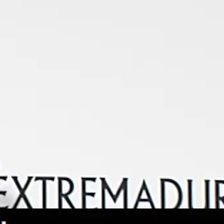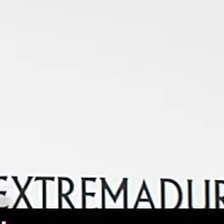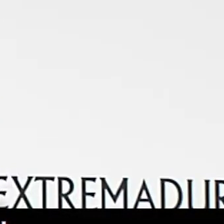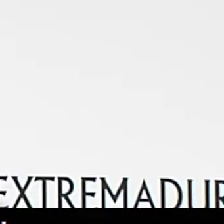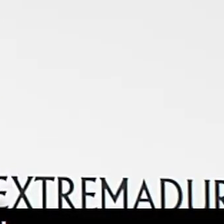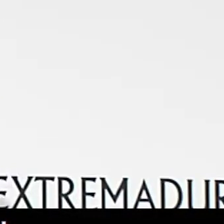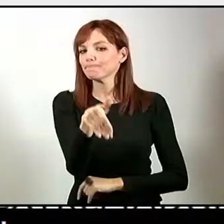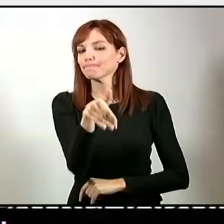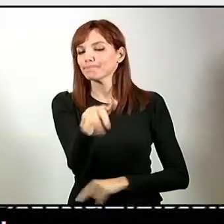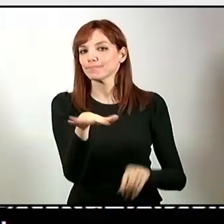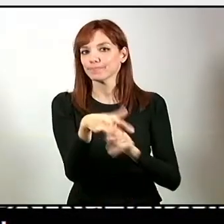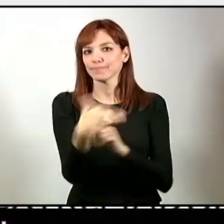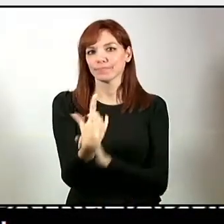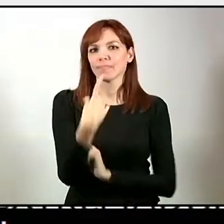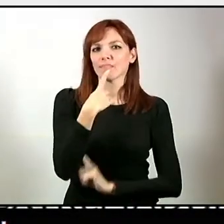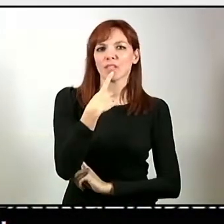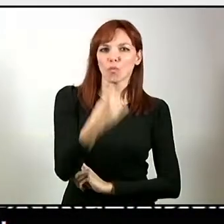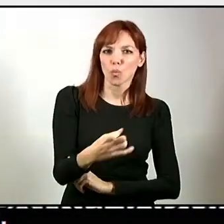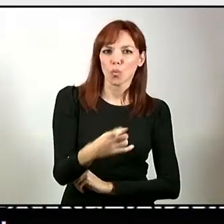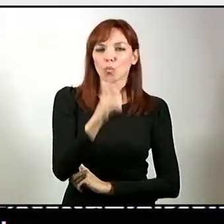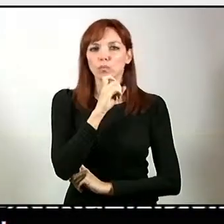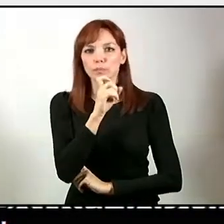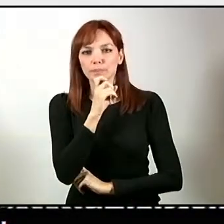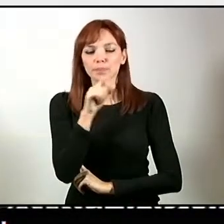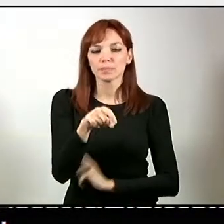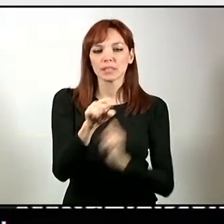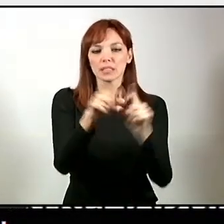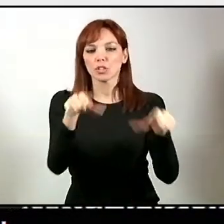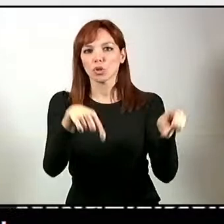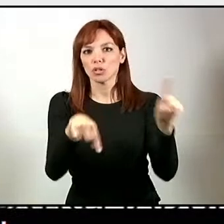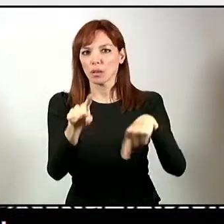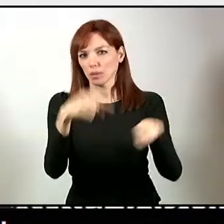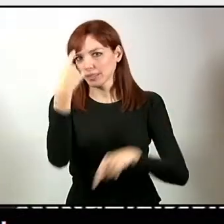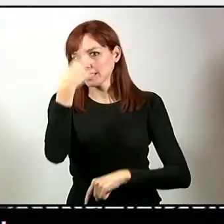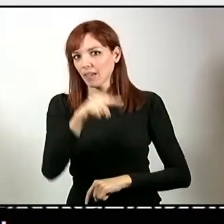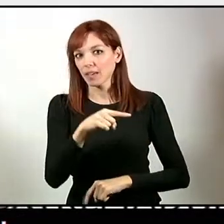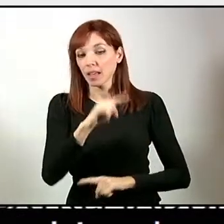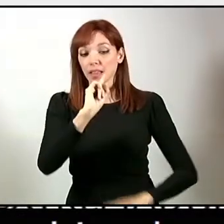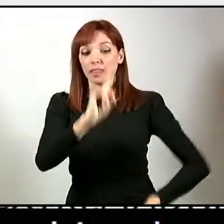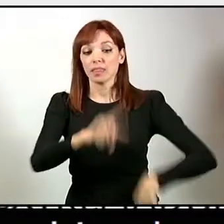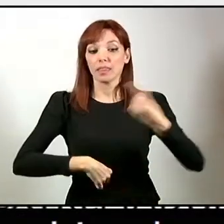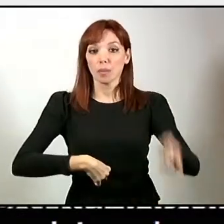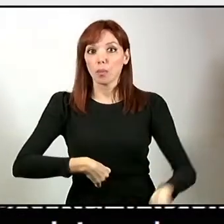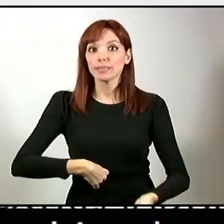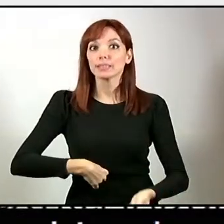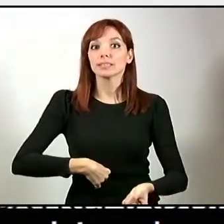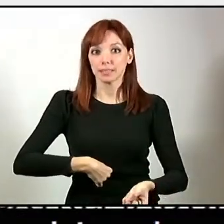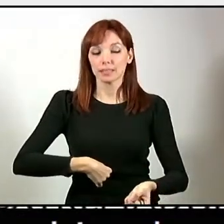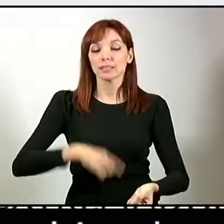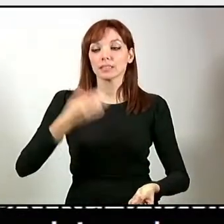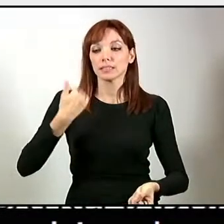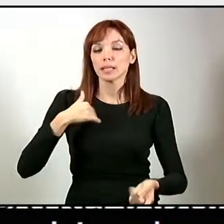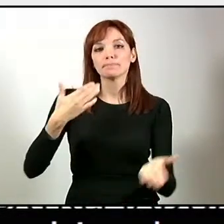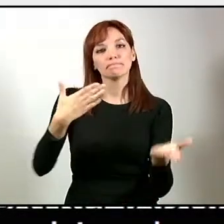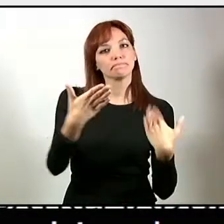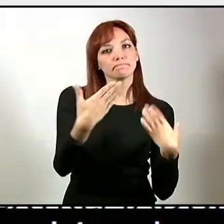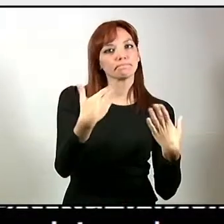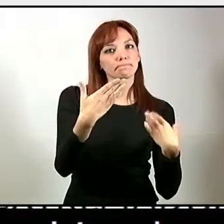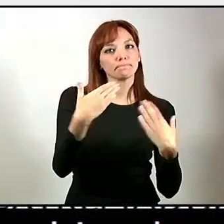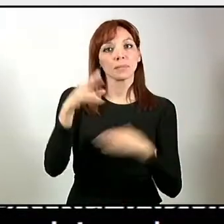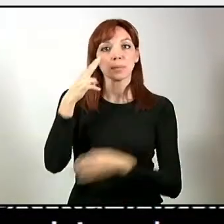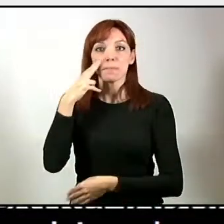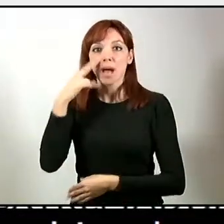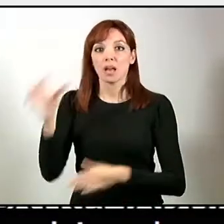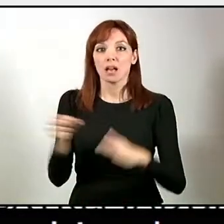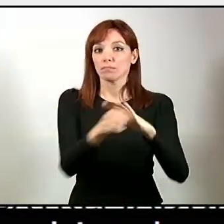las dificultades que atravesaba el sector del transporte y después de que el presidente se reuniera precisamente con el sector